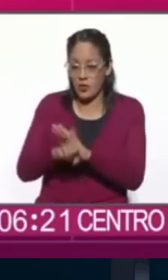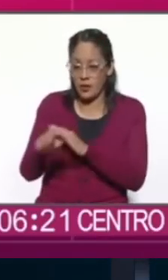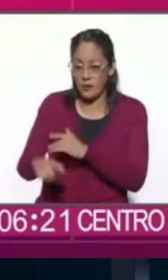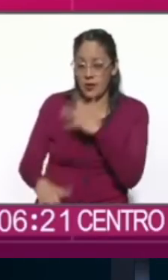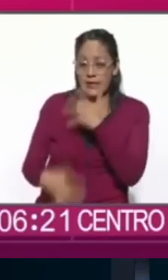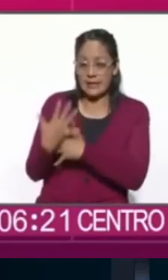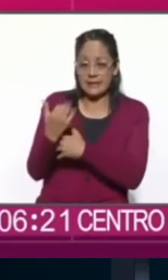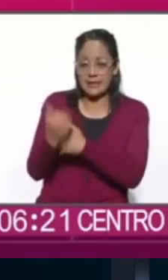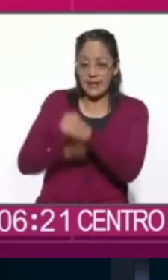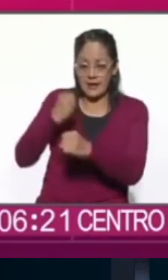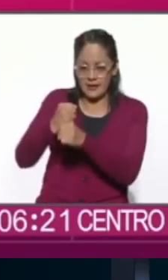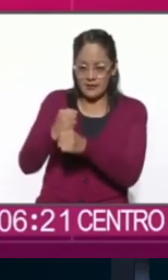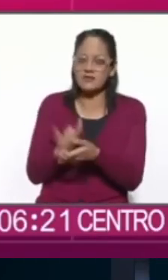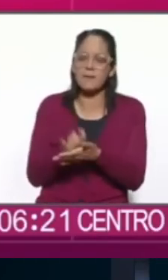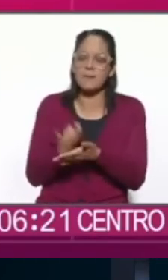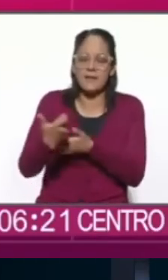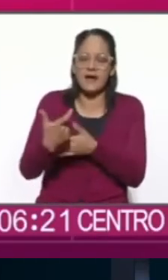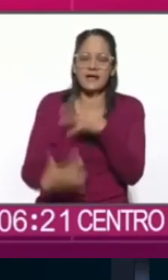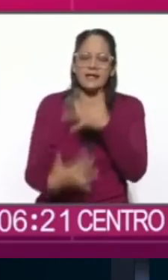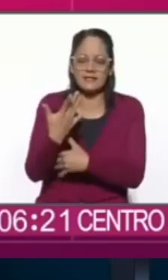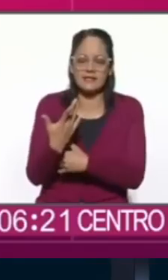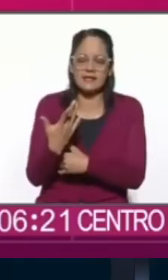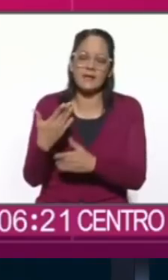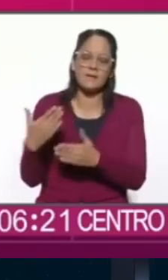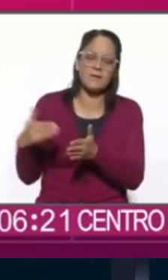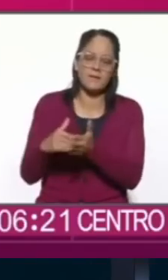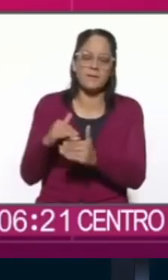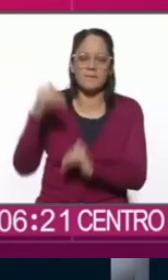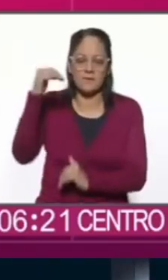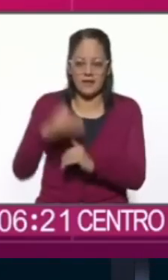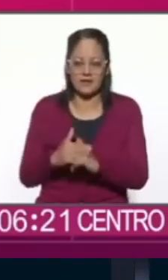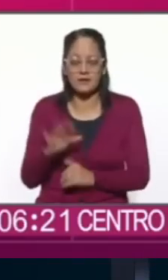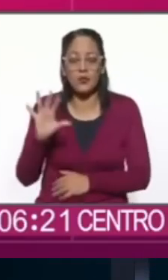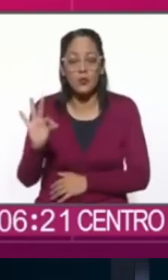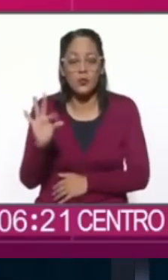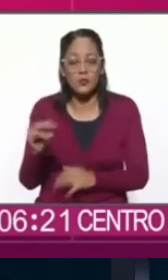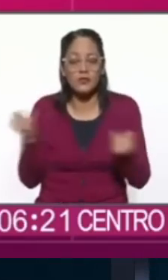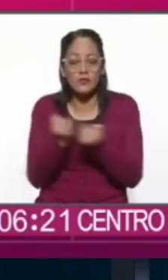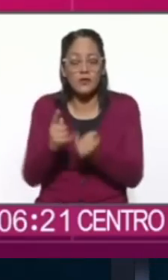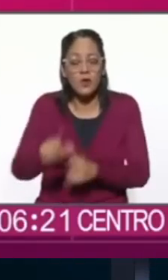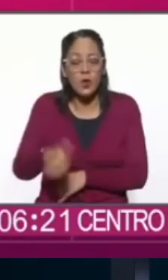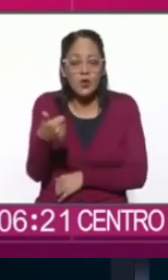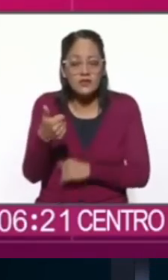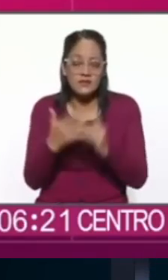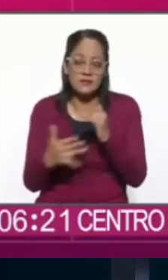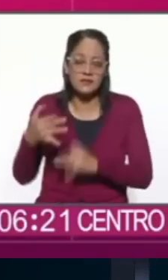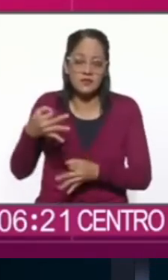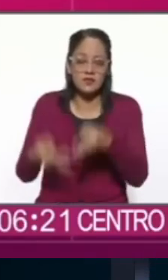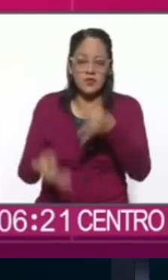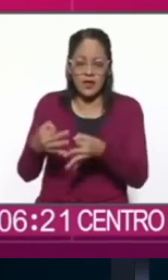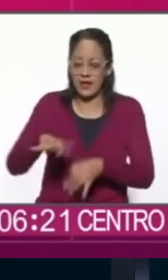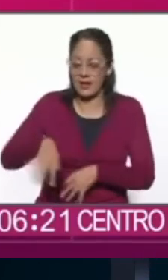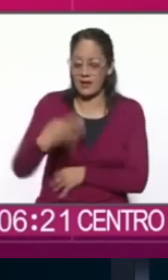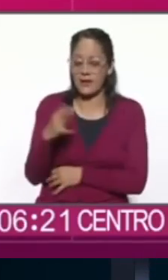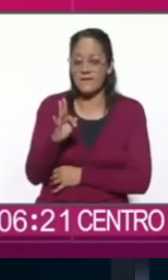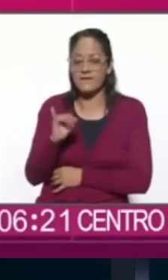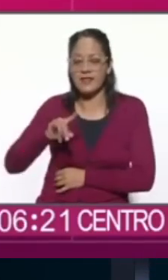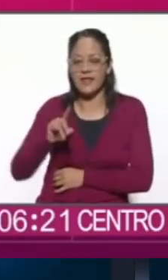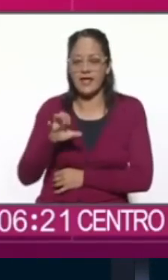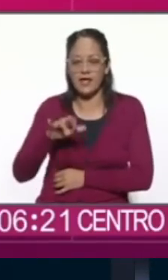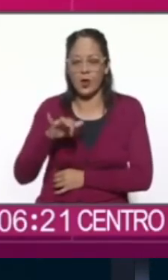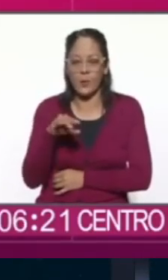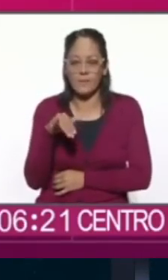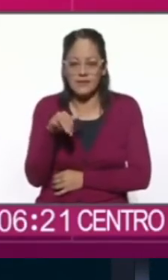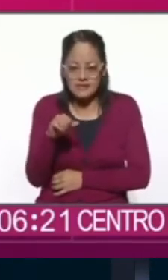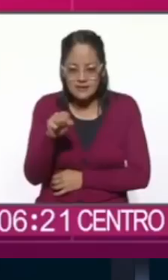años, se les da 15 mil pesos más. 40. En conjunto, los 11 ministros tienen 14 fideicomisos a su disposición,